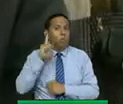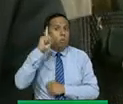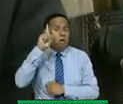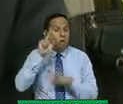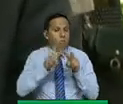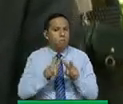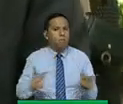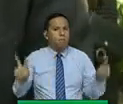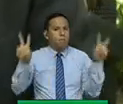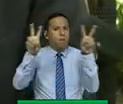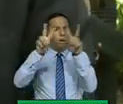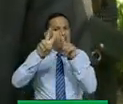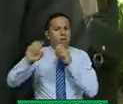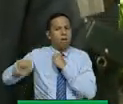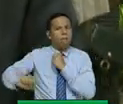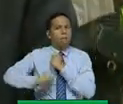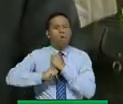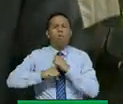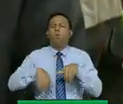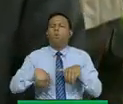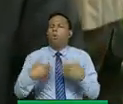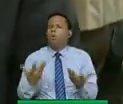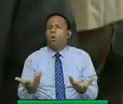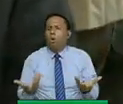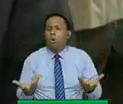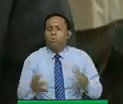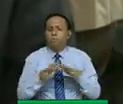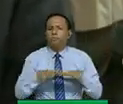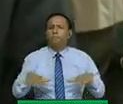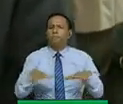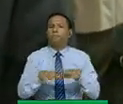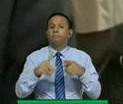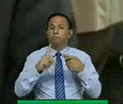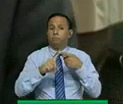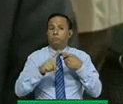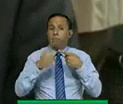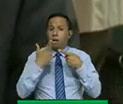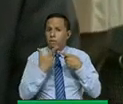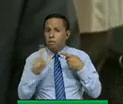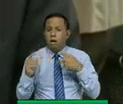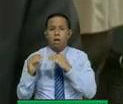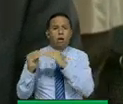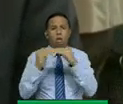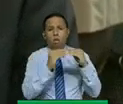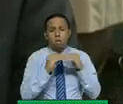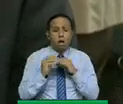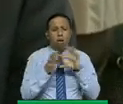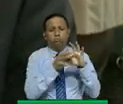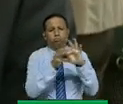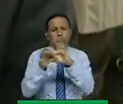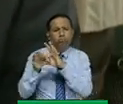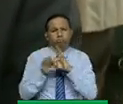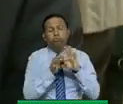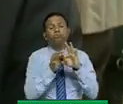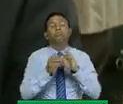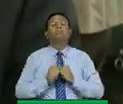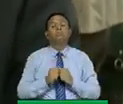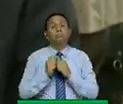acompañan esta celebración, que son la libertad, la igualdad y la fraternidad. Son valores